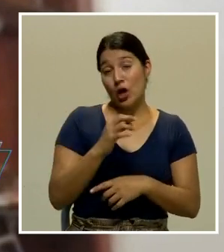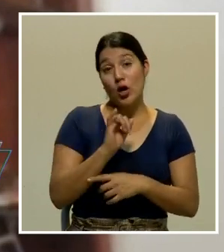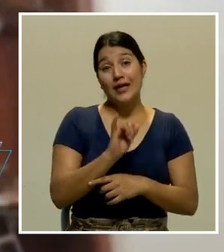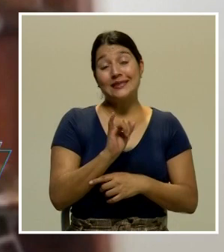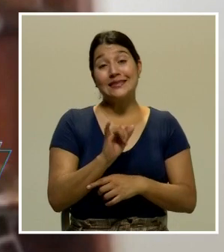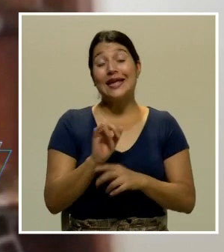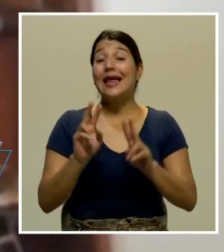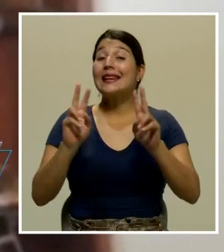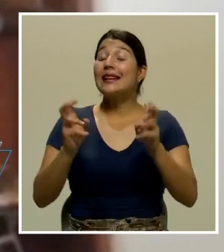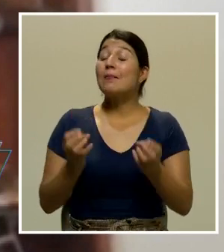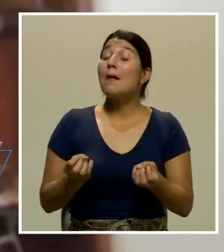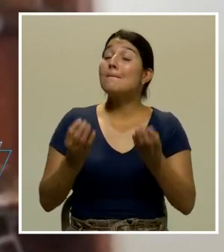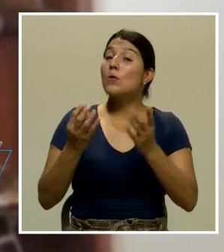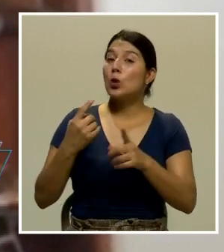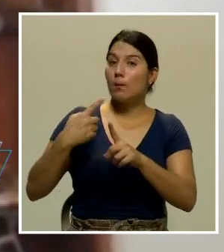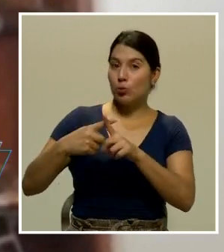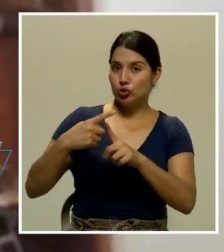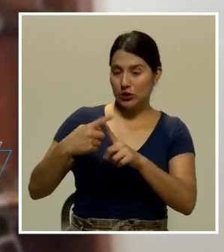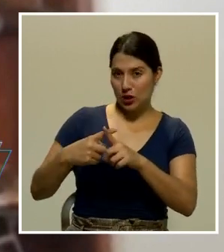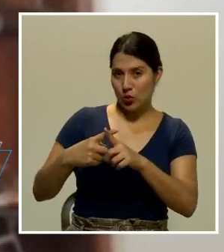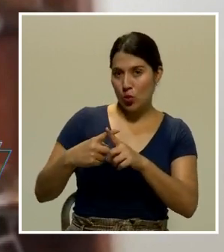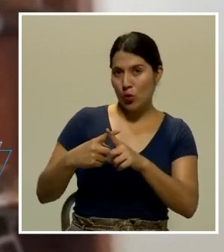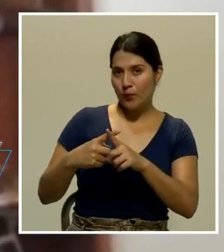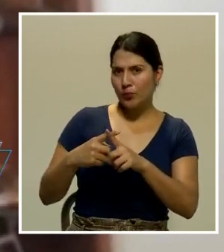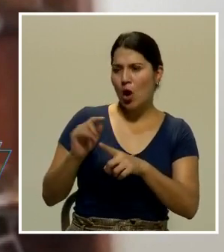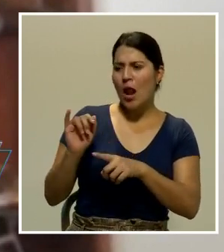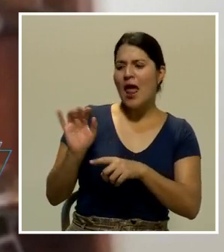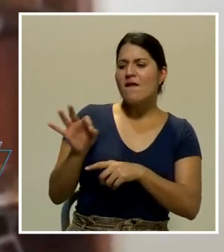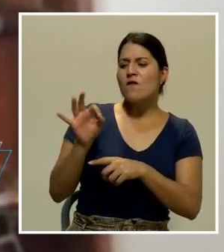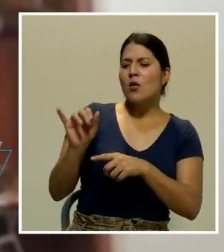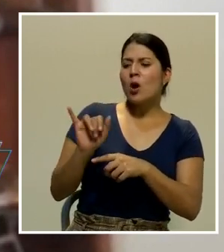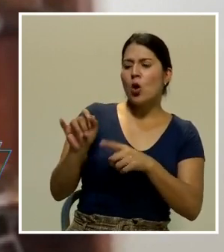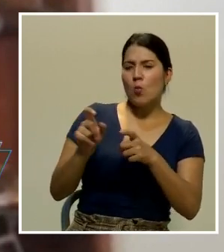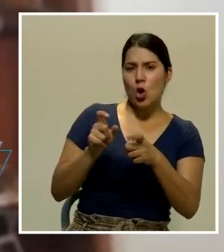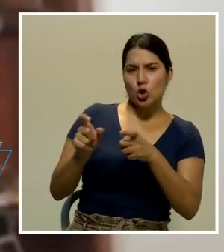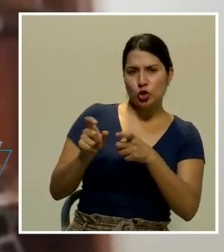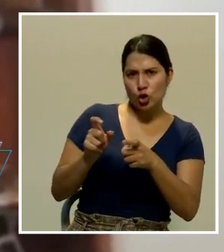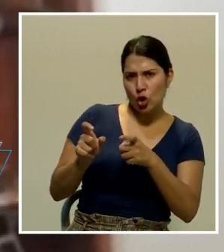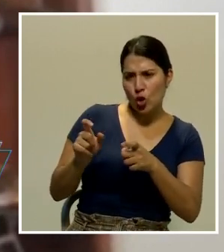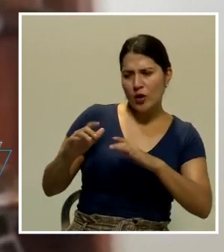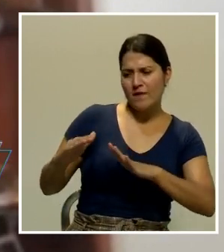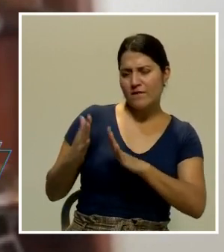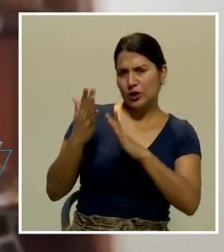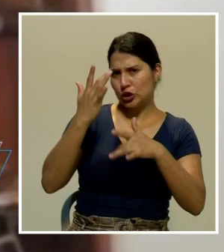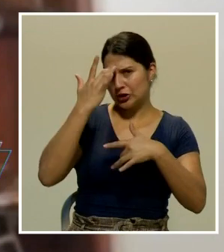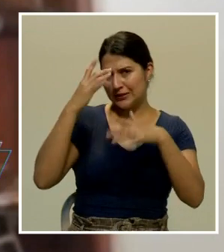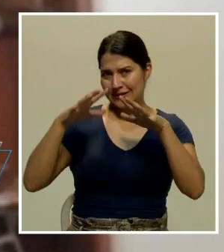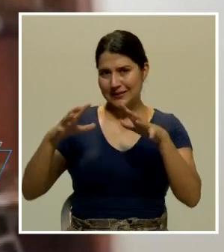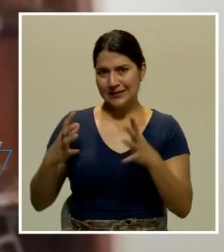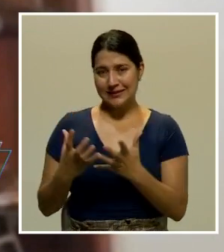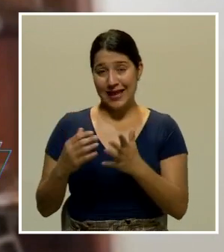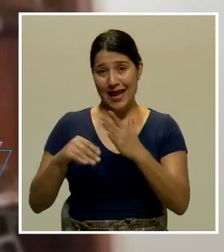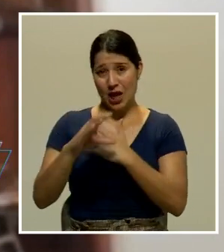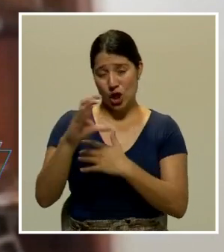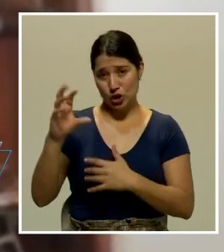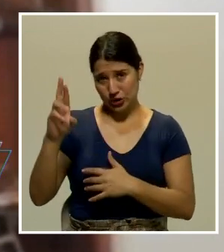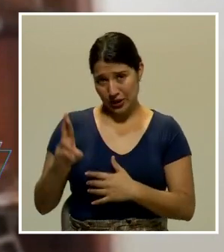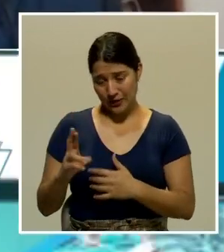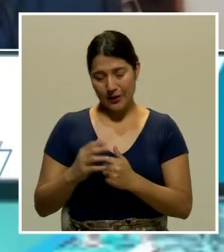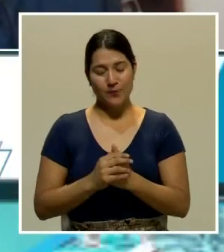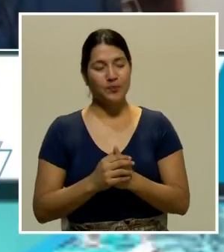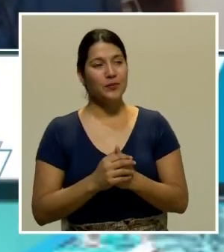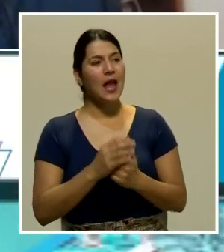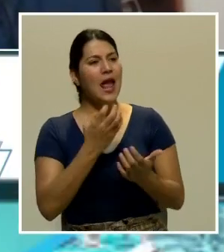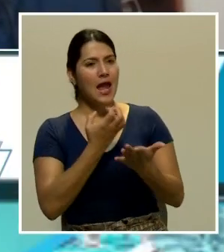aspecto sumamente positivo en la forma como se ha venido gestionando la pandemia en Costa Rica. Don Elian, la economía ha